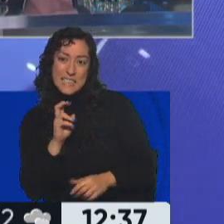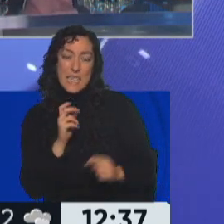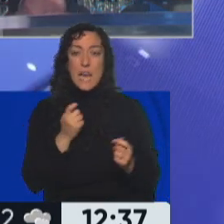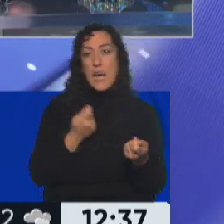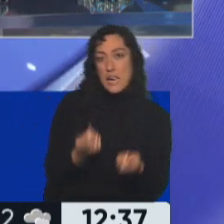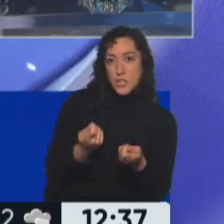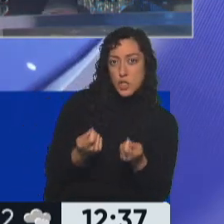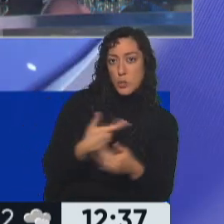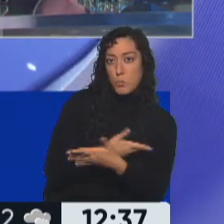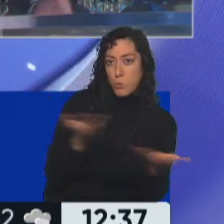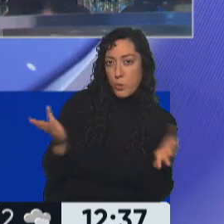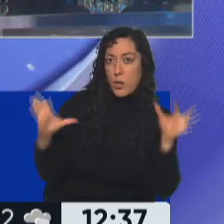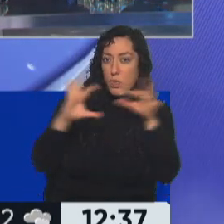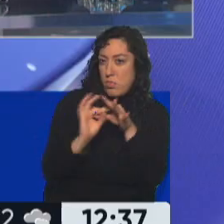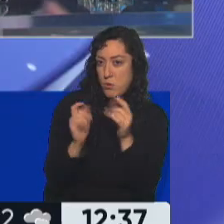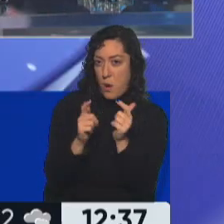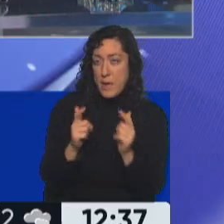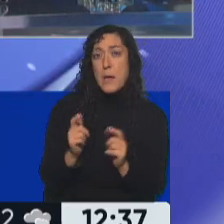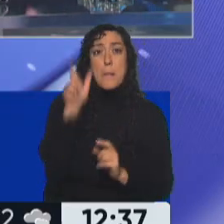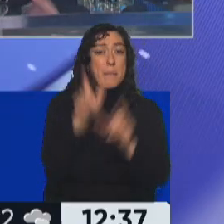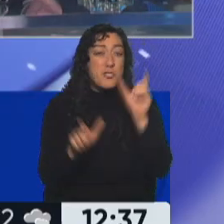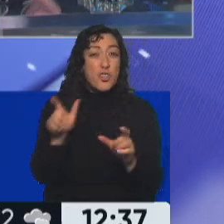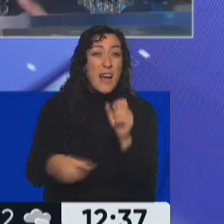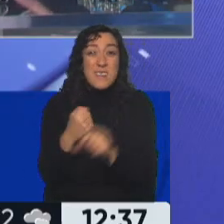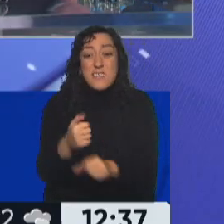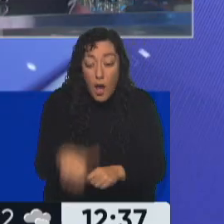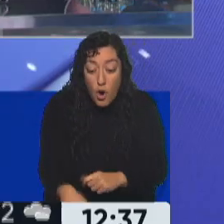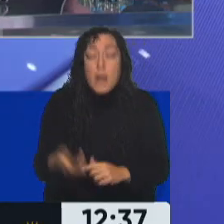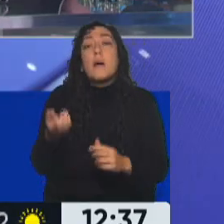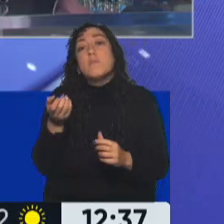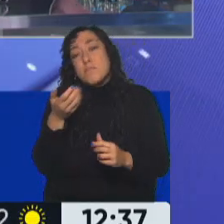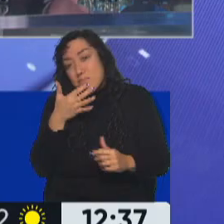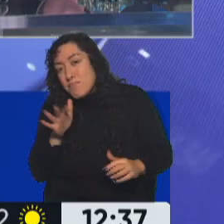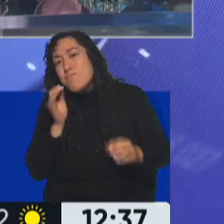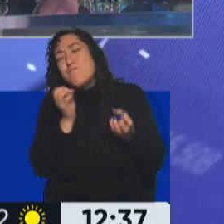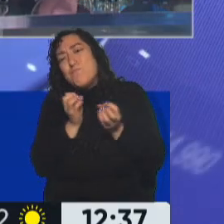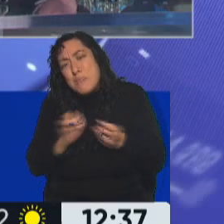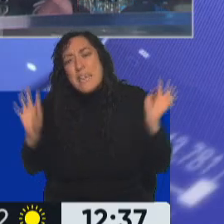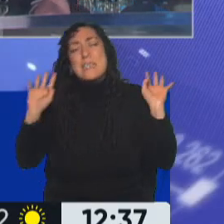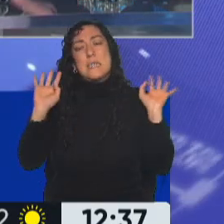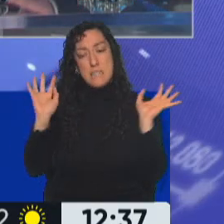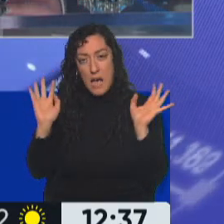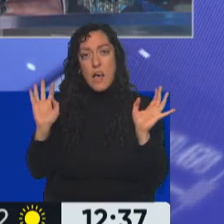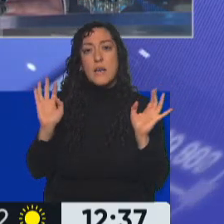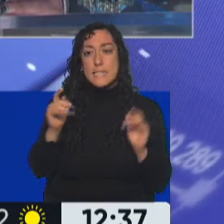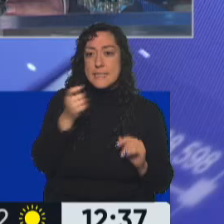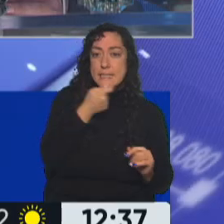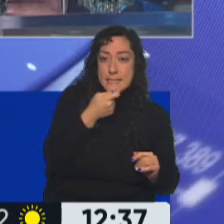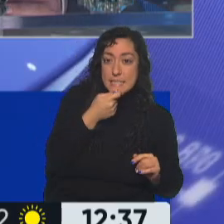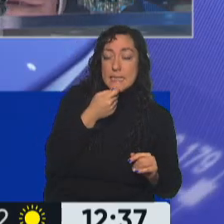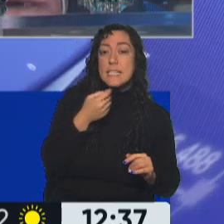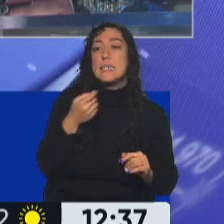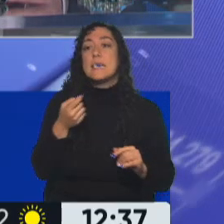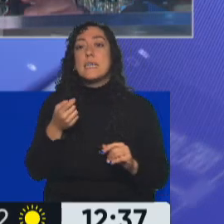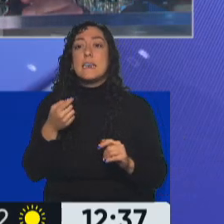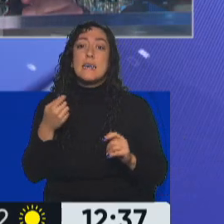público. Recién ahora el ciudadano empieza a entender de que hay alguna relación, de que si hay mucho déficit fiscal,